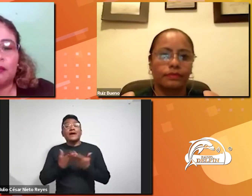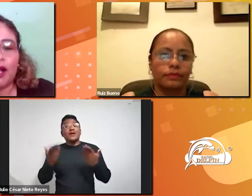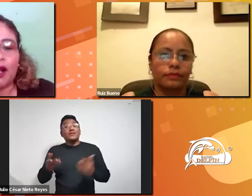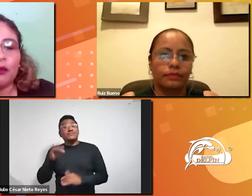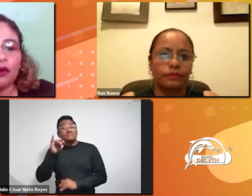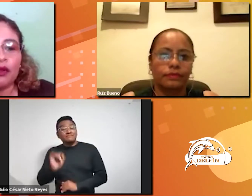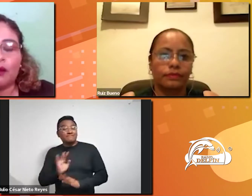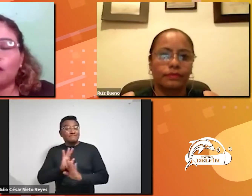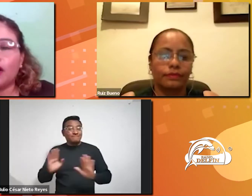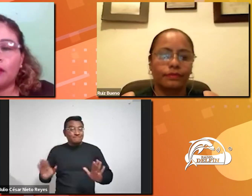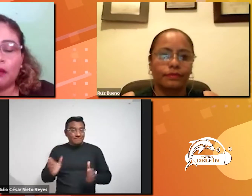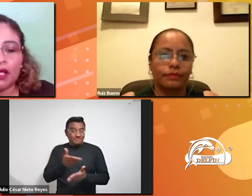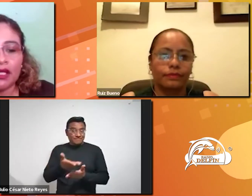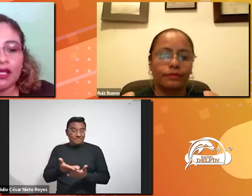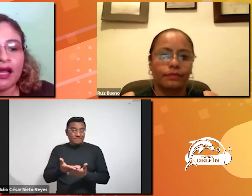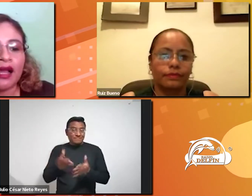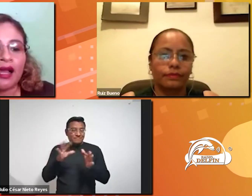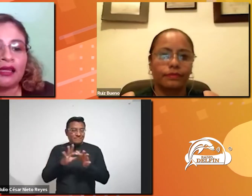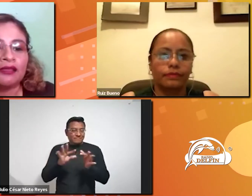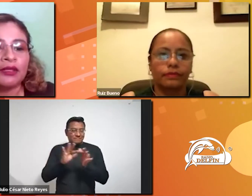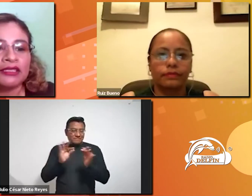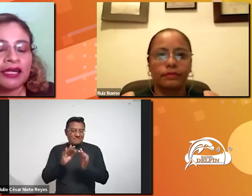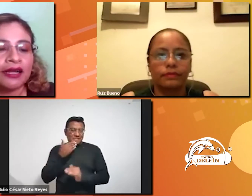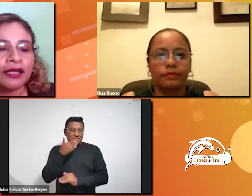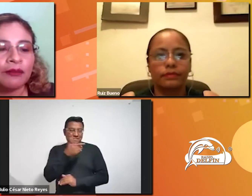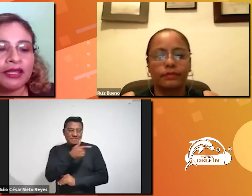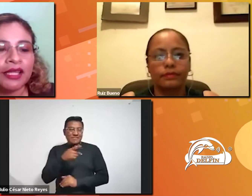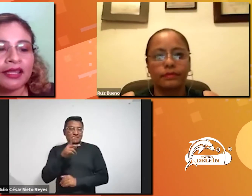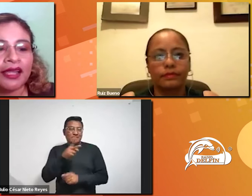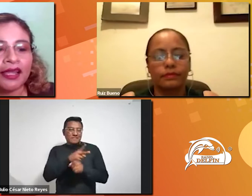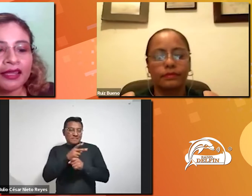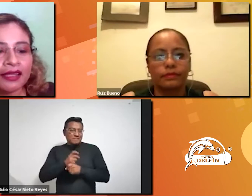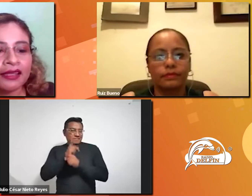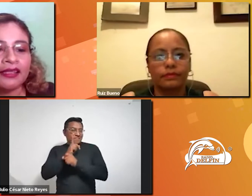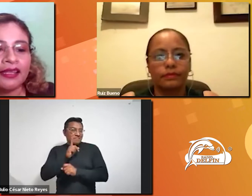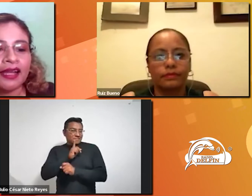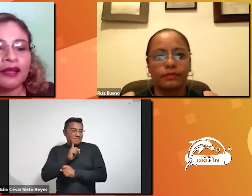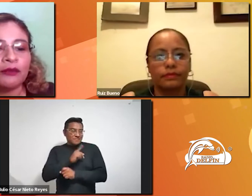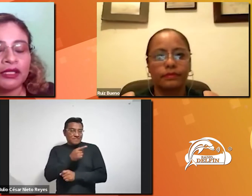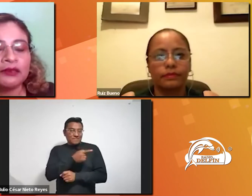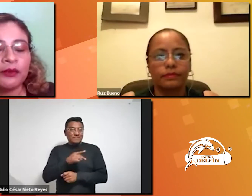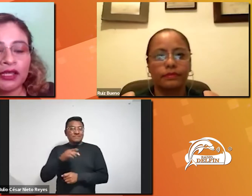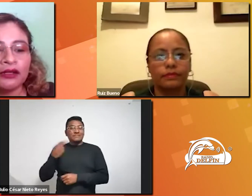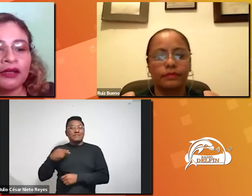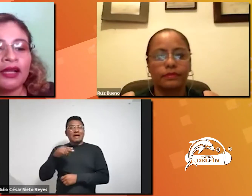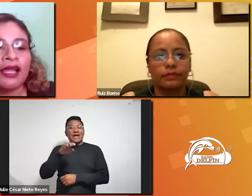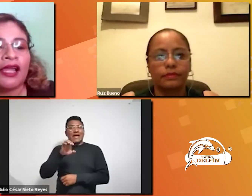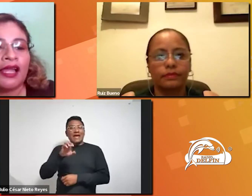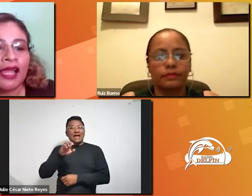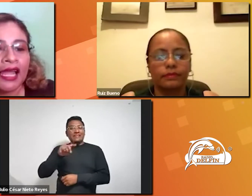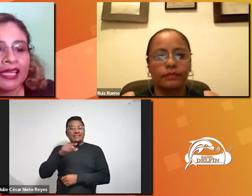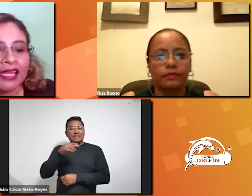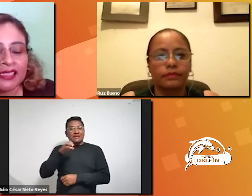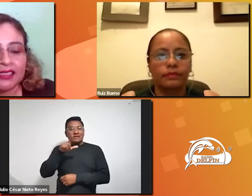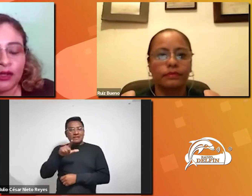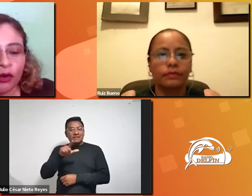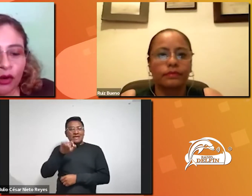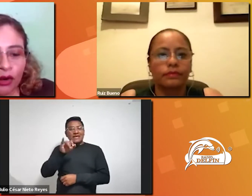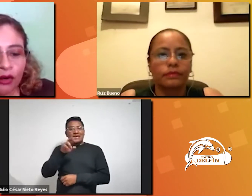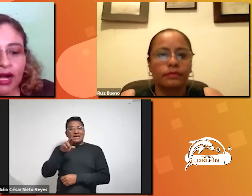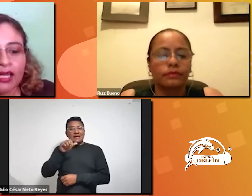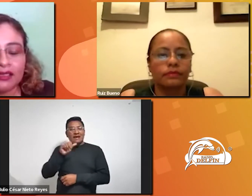más preámbulo, damos la bienvenida a nuestra gran invitada Eder Irán Ruiz Bueno. Ella